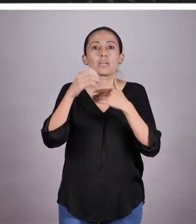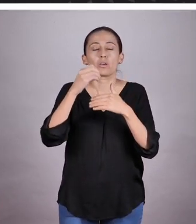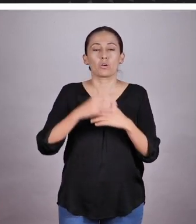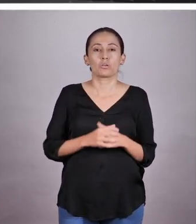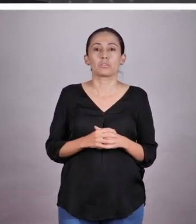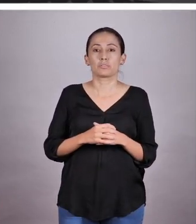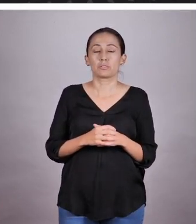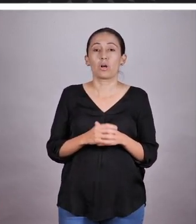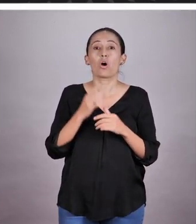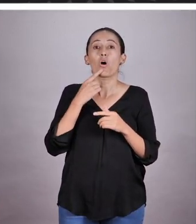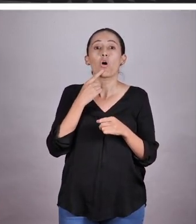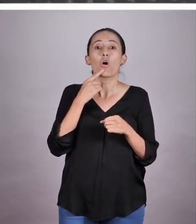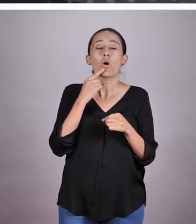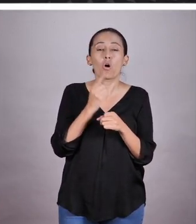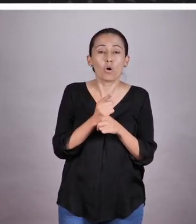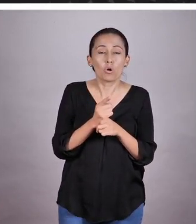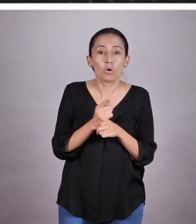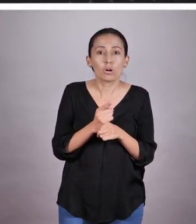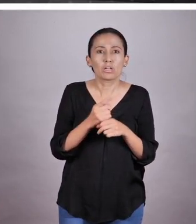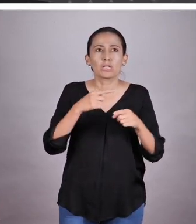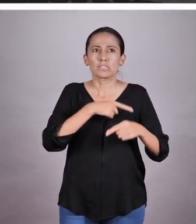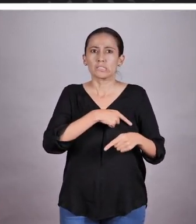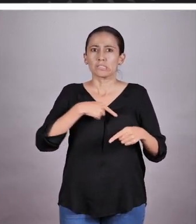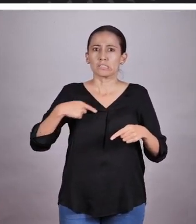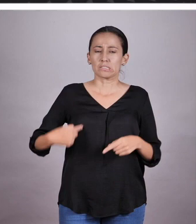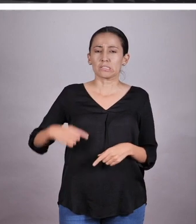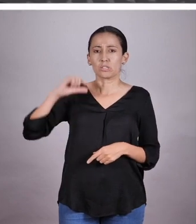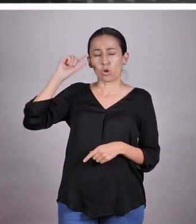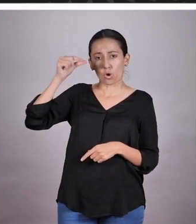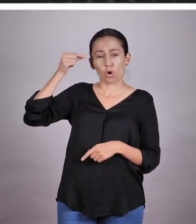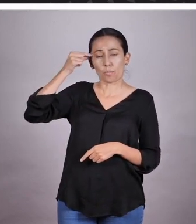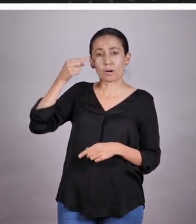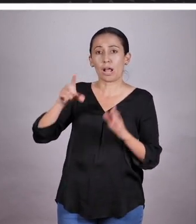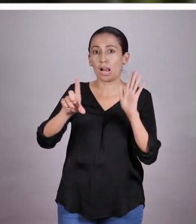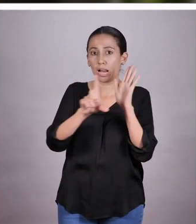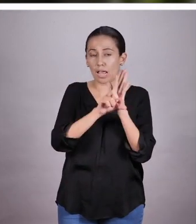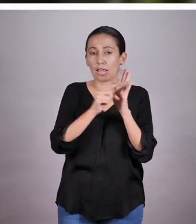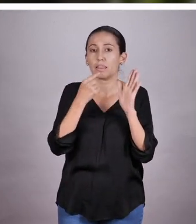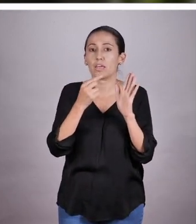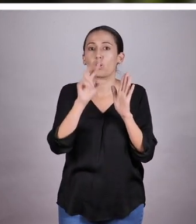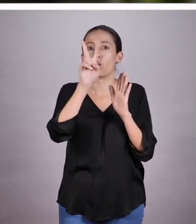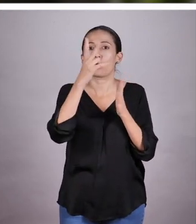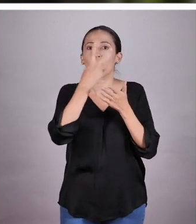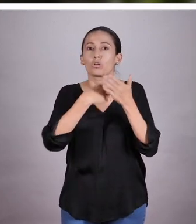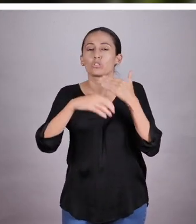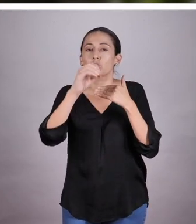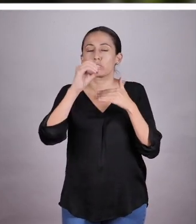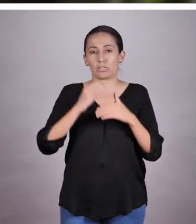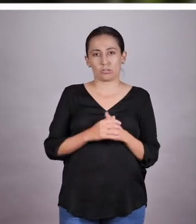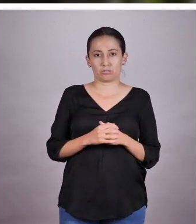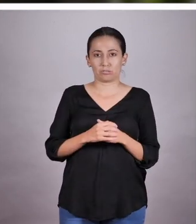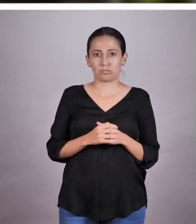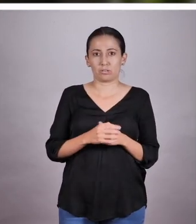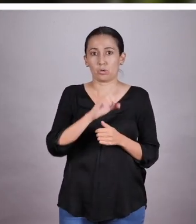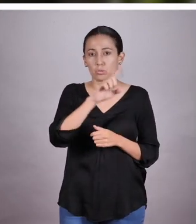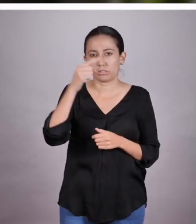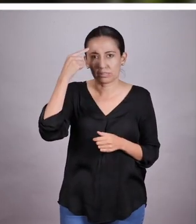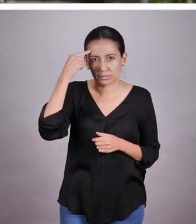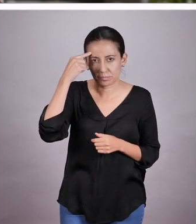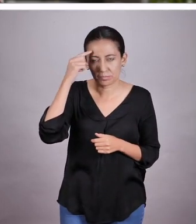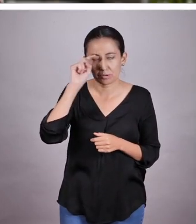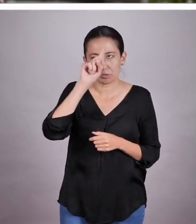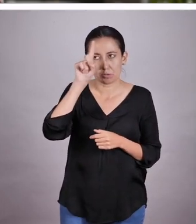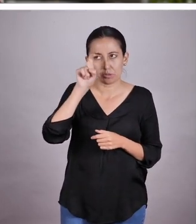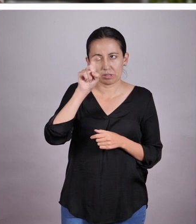En 2015, el gobierno chino aumentó la posibilidad de tener dos hijos. Y sí, me imagino que se han de estar